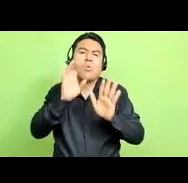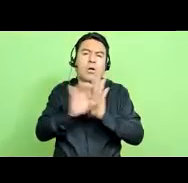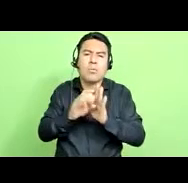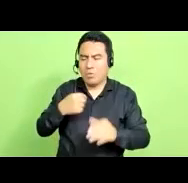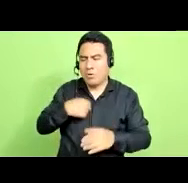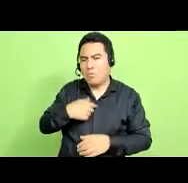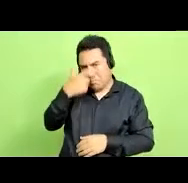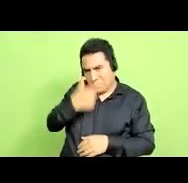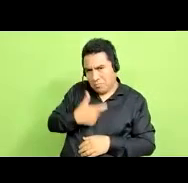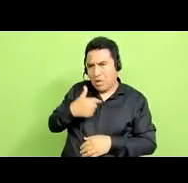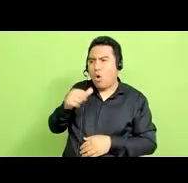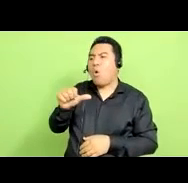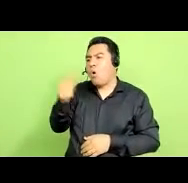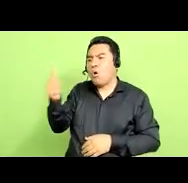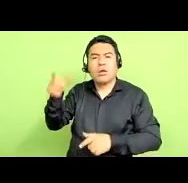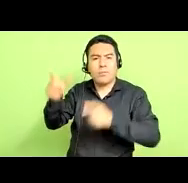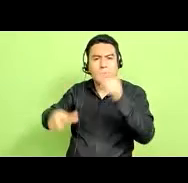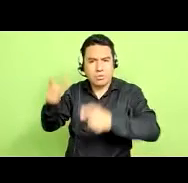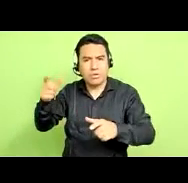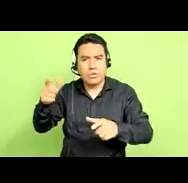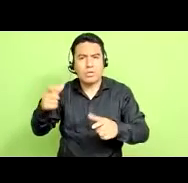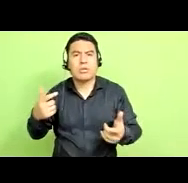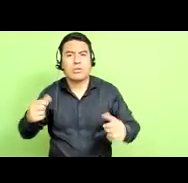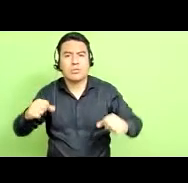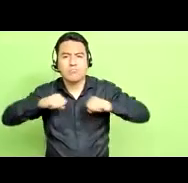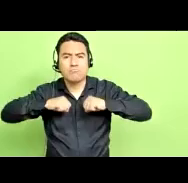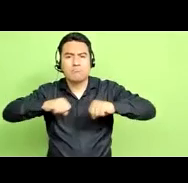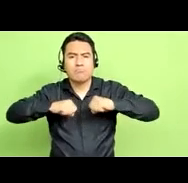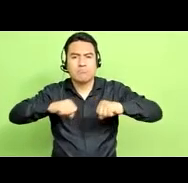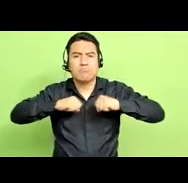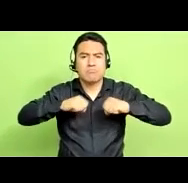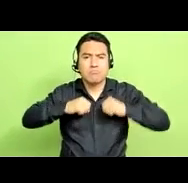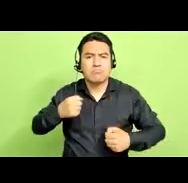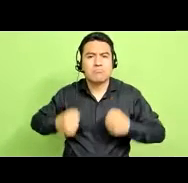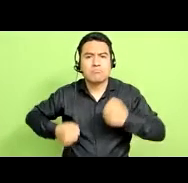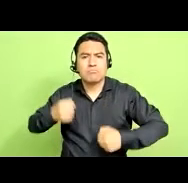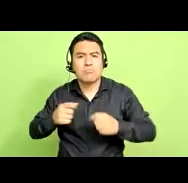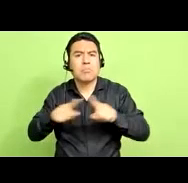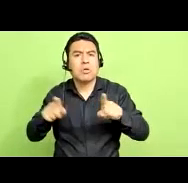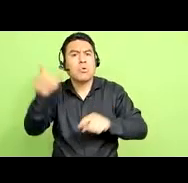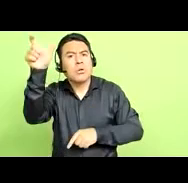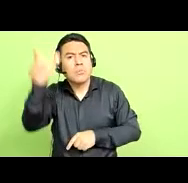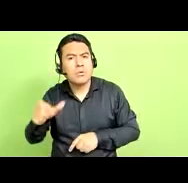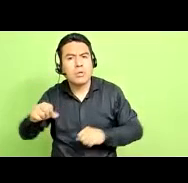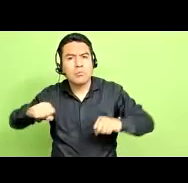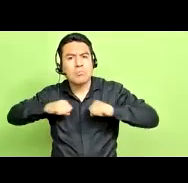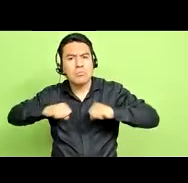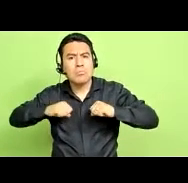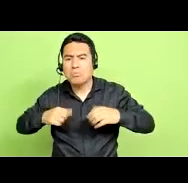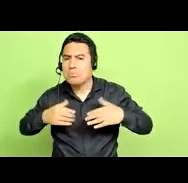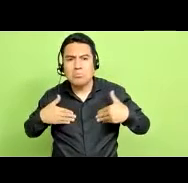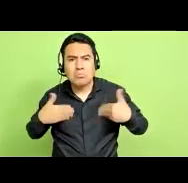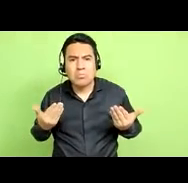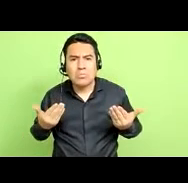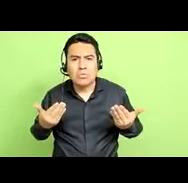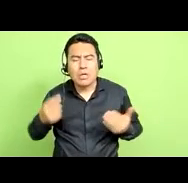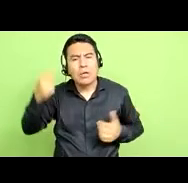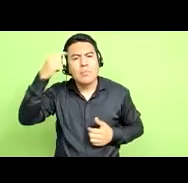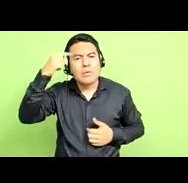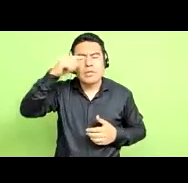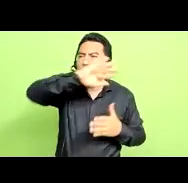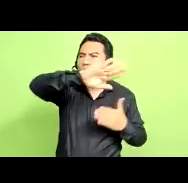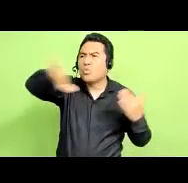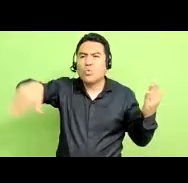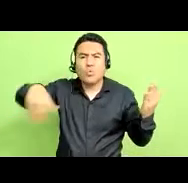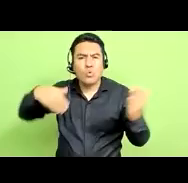que somos deportistas lo podemos hacer en el caso de las personas que no son deportistas o sea hay que pensar en todo y es por ello que